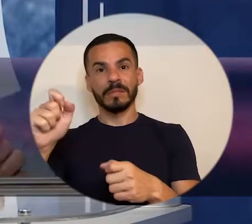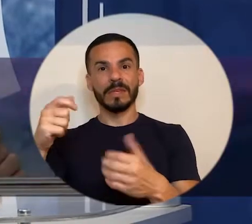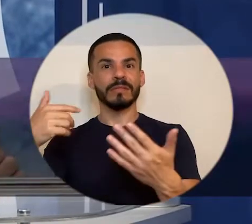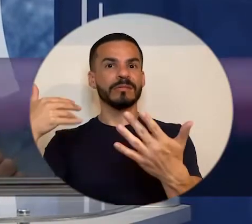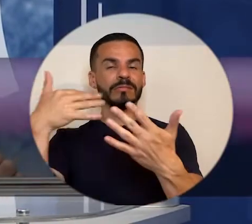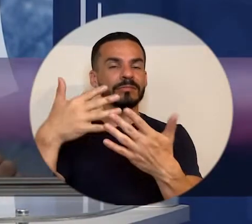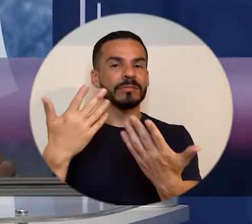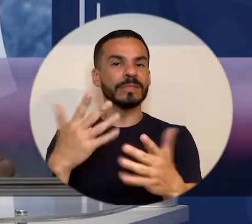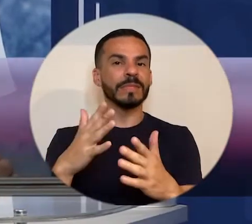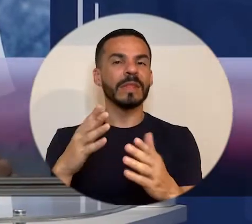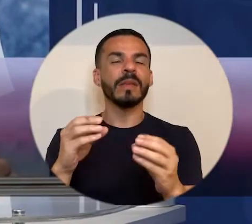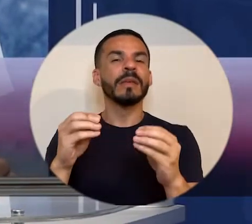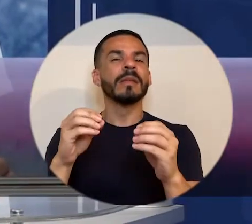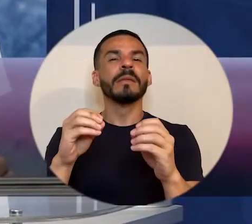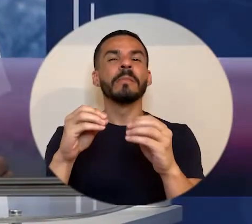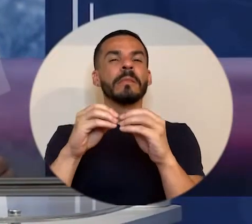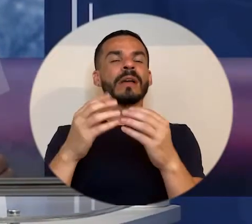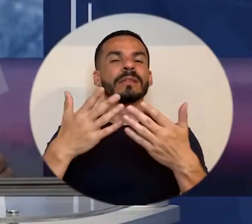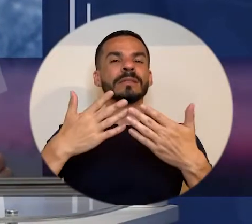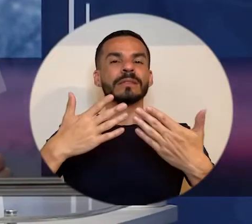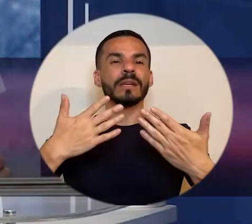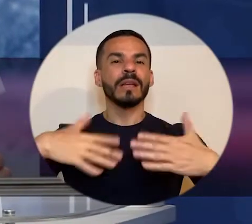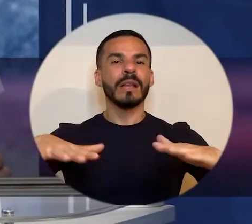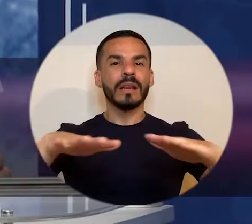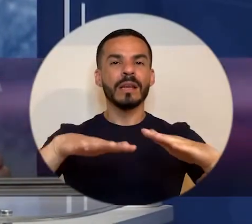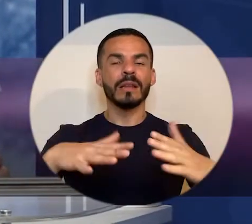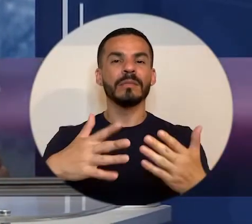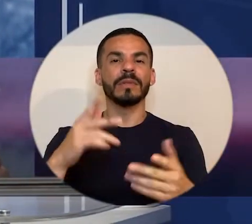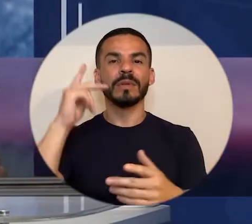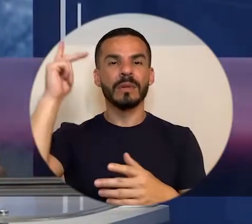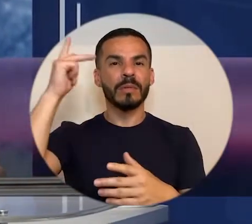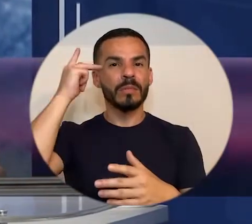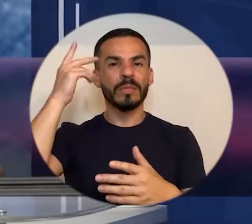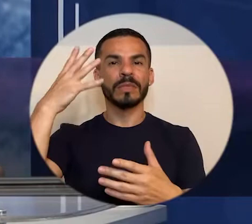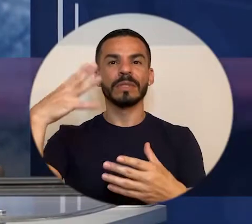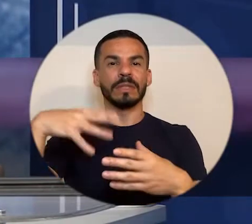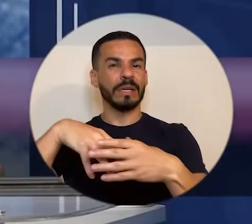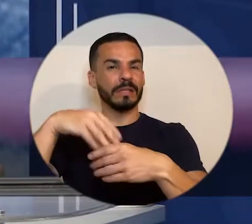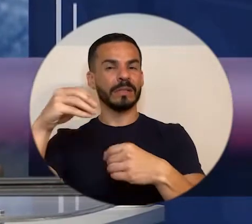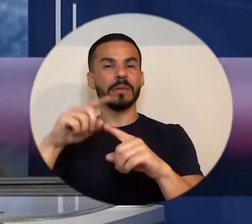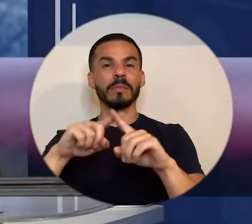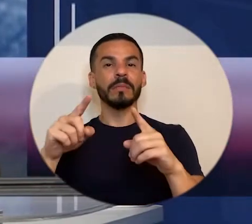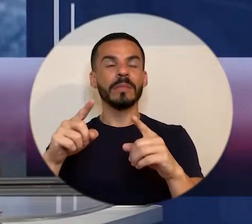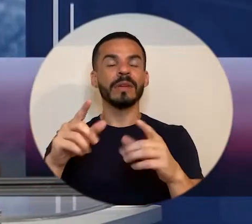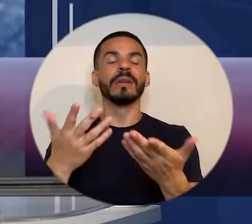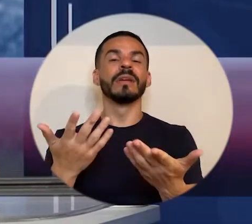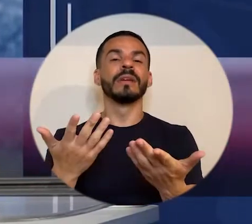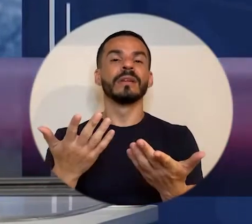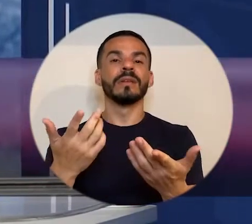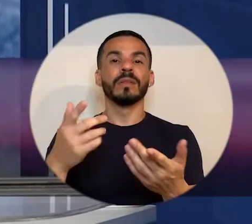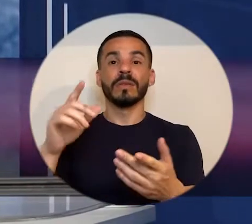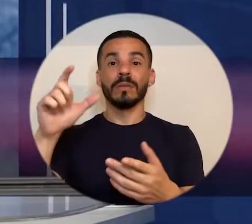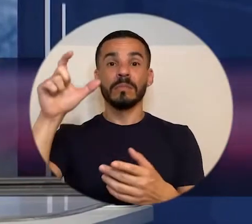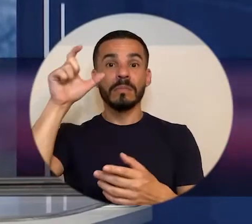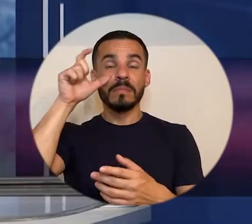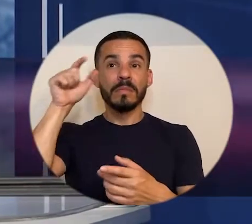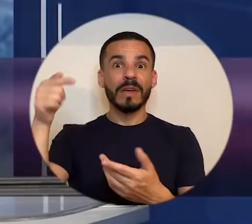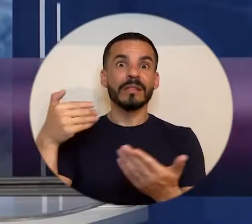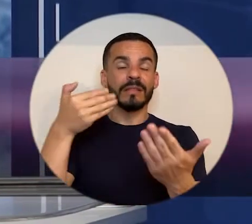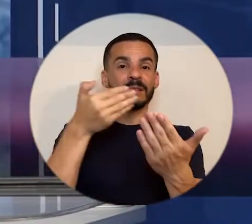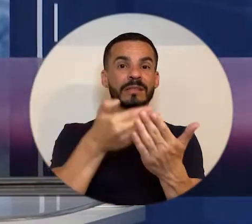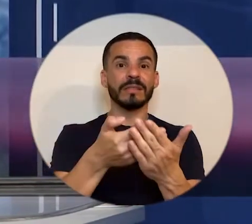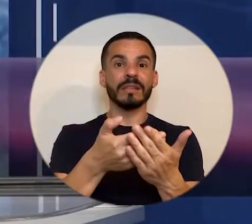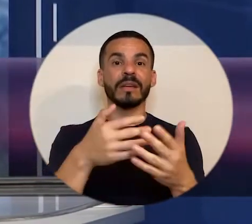6 meses. Más que todo en el ámbito de la política exterior, pero en definitiva